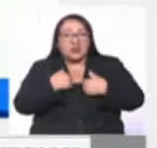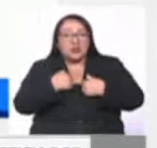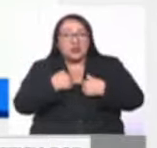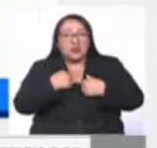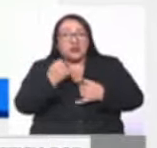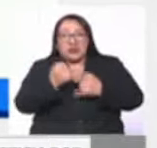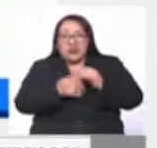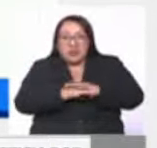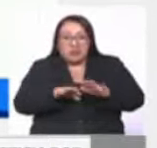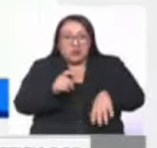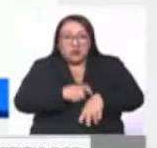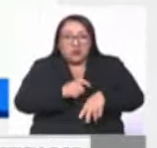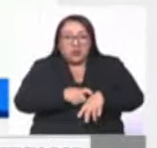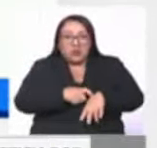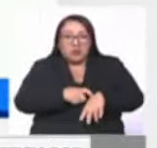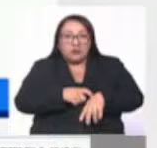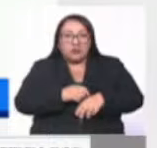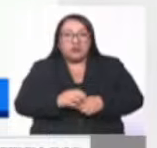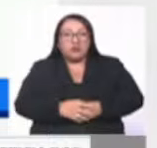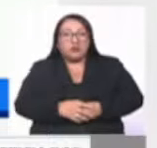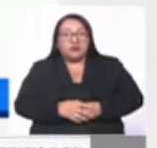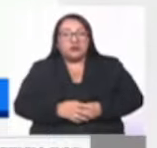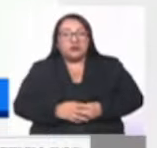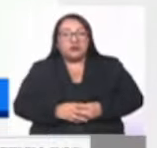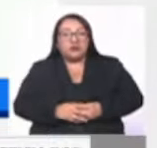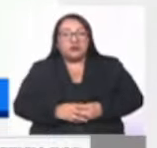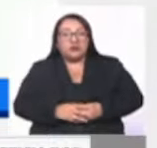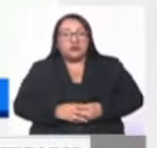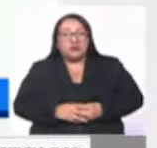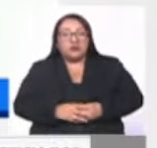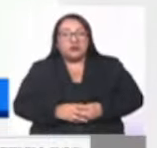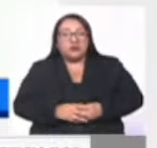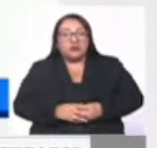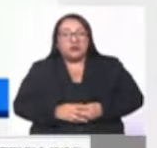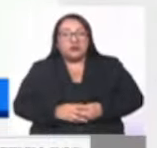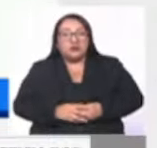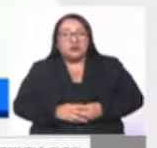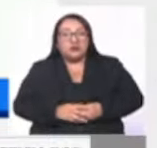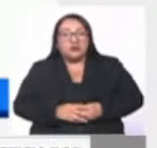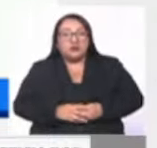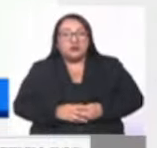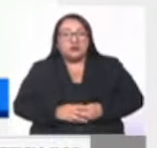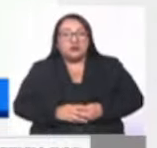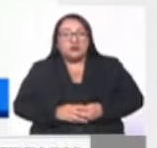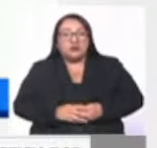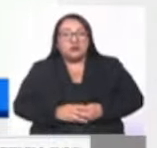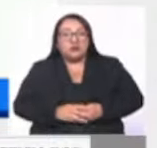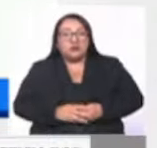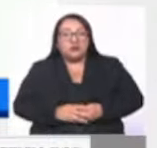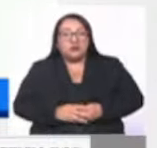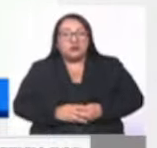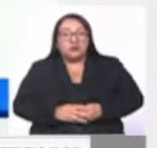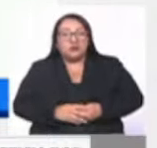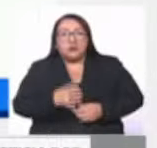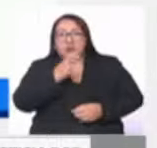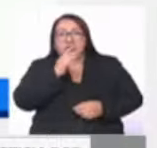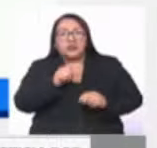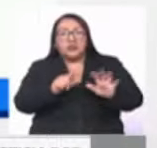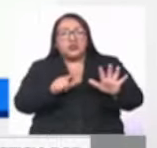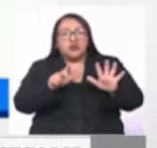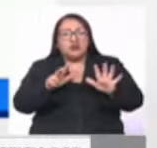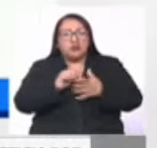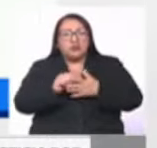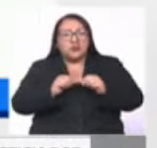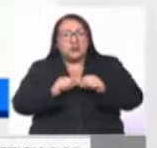Cesar en un tiempo determinado sino al concluir su mandato Entonces no se construye usted a los 8 meses sino